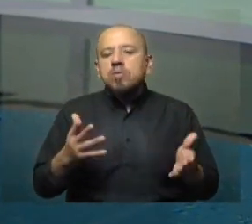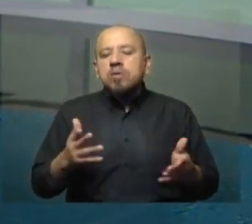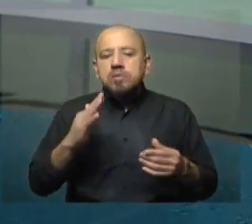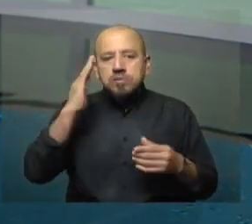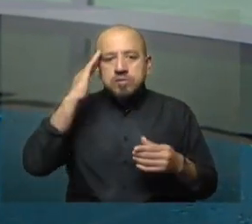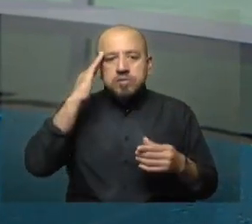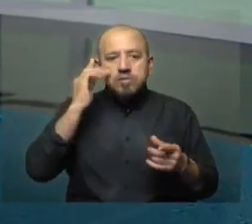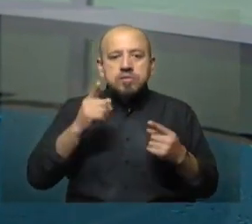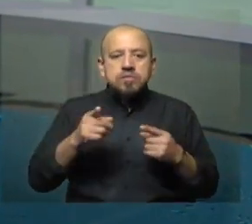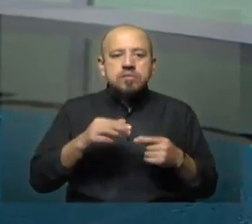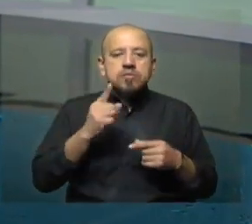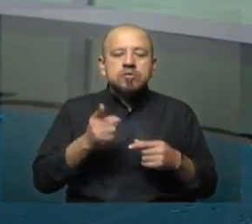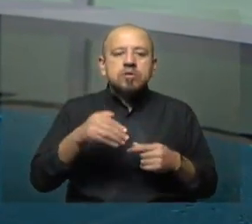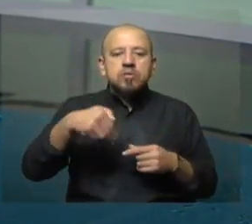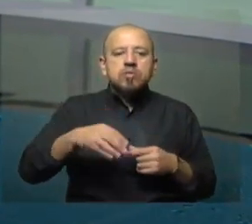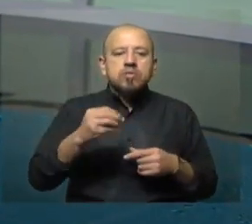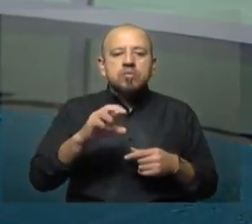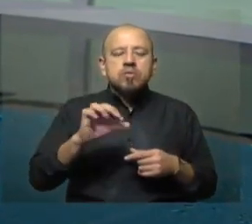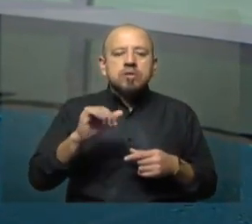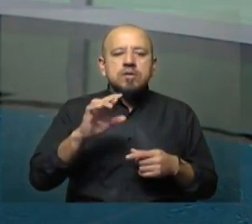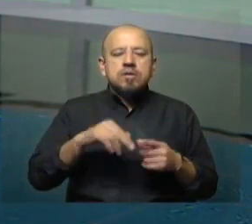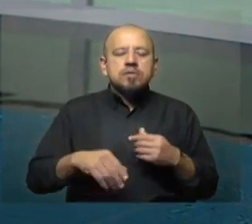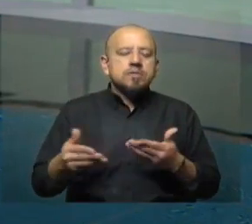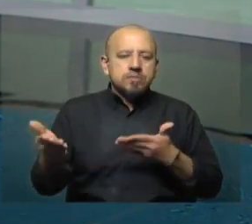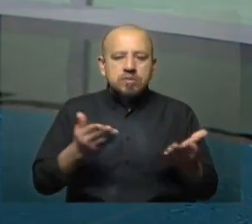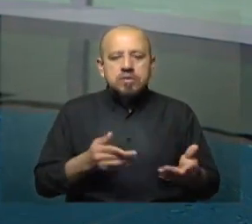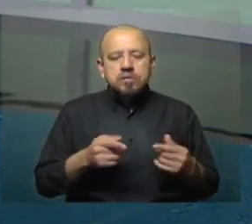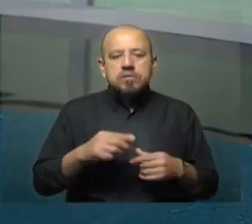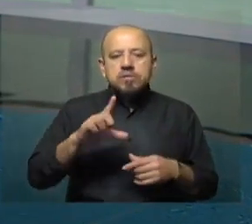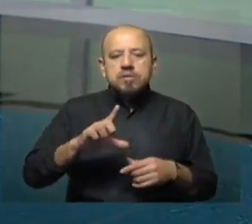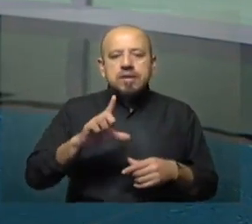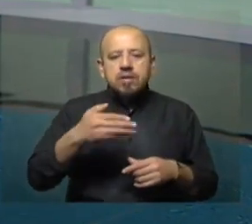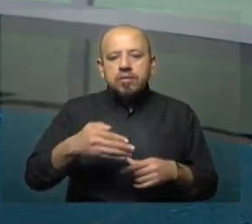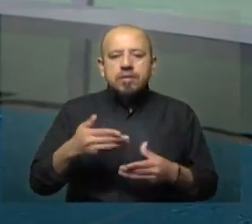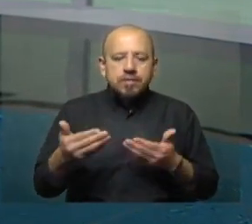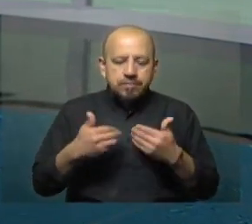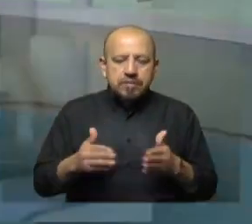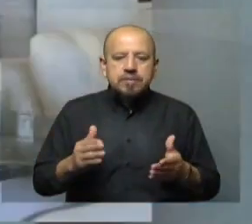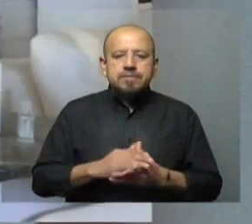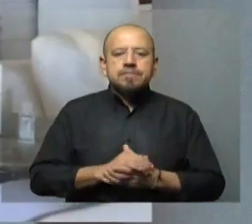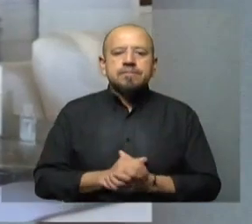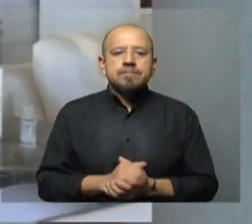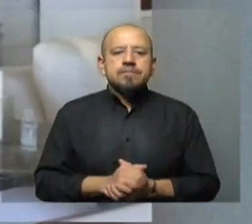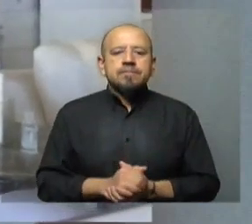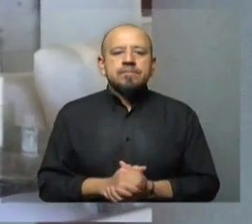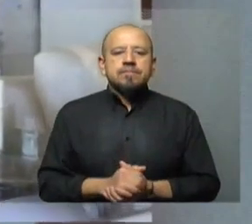secreto con Gonzalo Moreira estaremos hablando esta noche bienvenidas bienvenidos así comienza la adobe